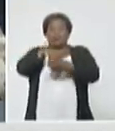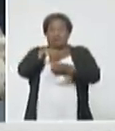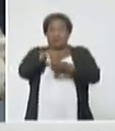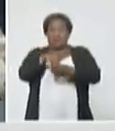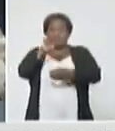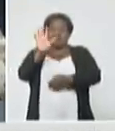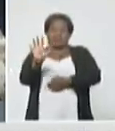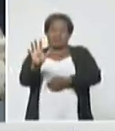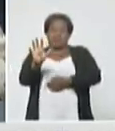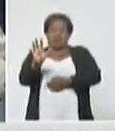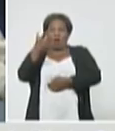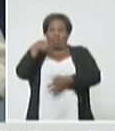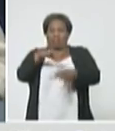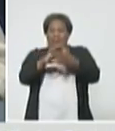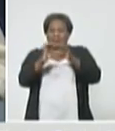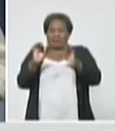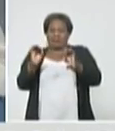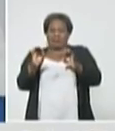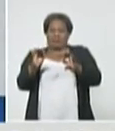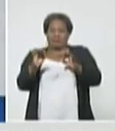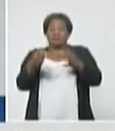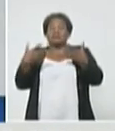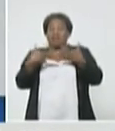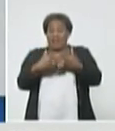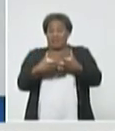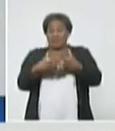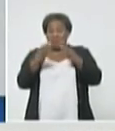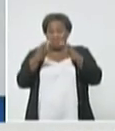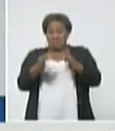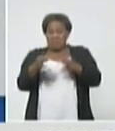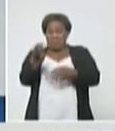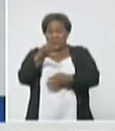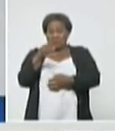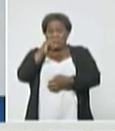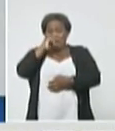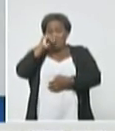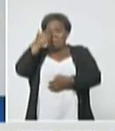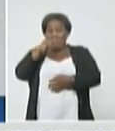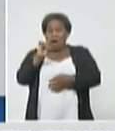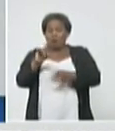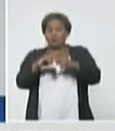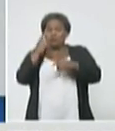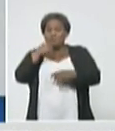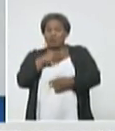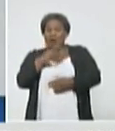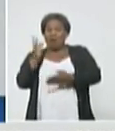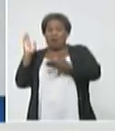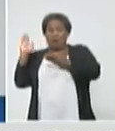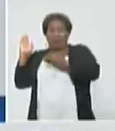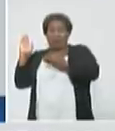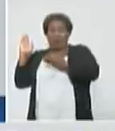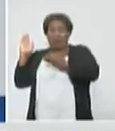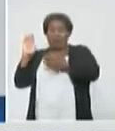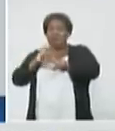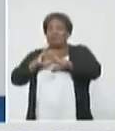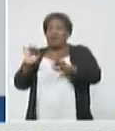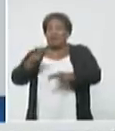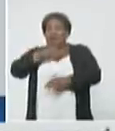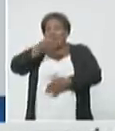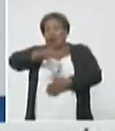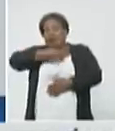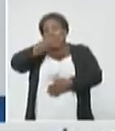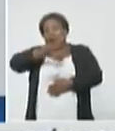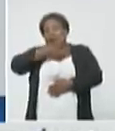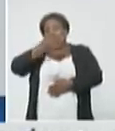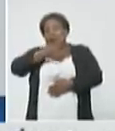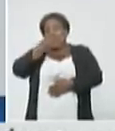provincia de Artemisa, relacionados con el evento del municipio Bauta, que ya hemos hablado aquí, se ha explicado las